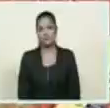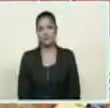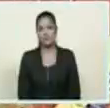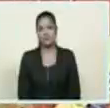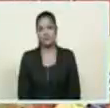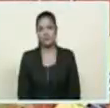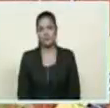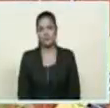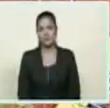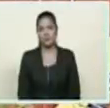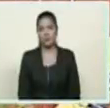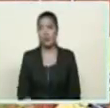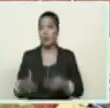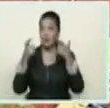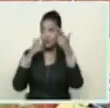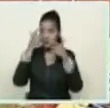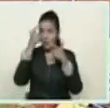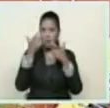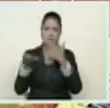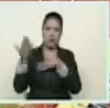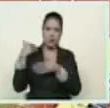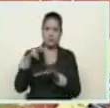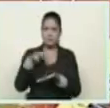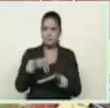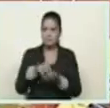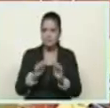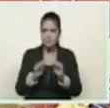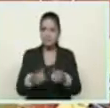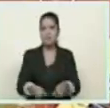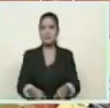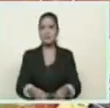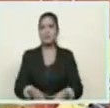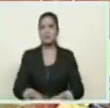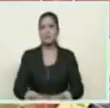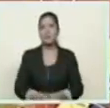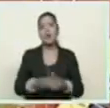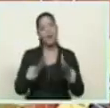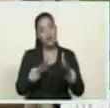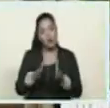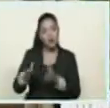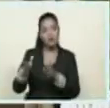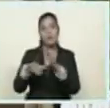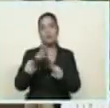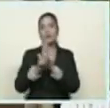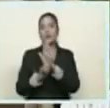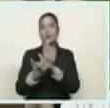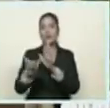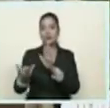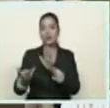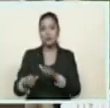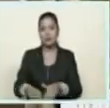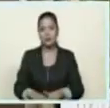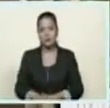así como chávez le tocó encabezar el camino constituyente